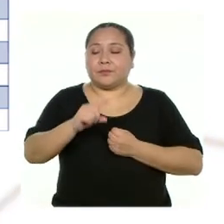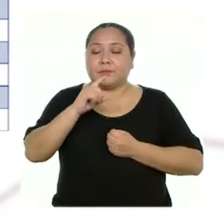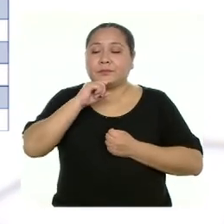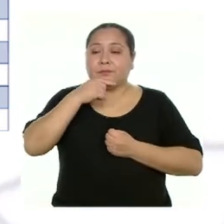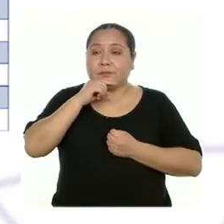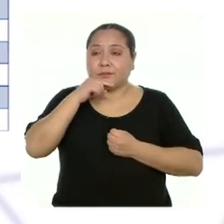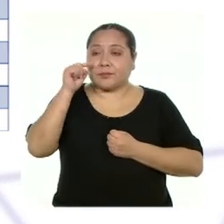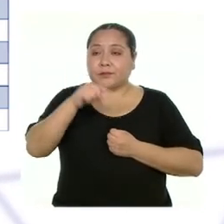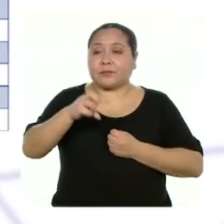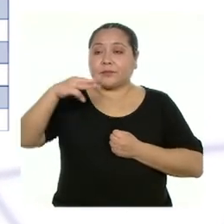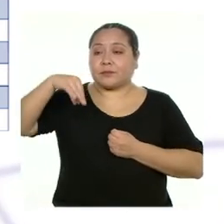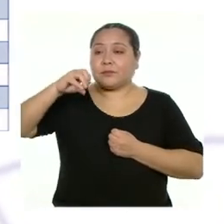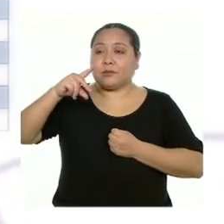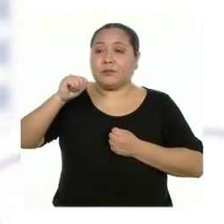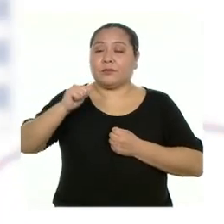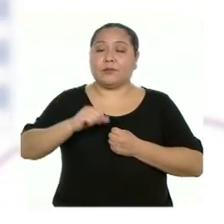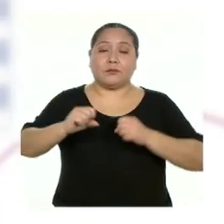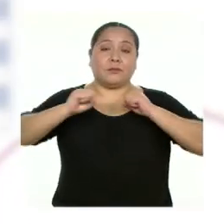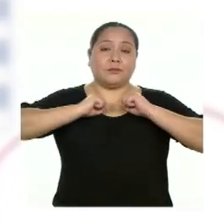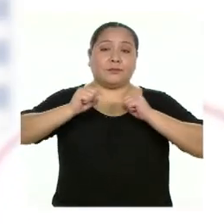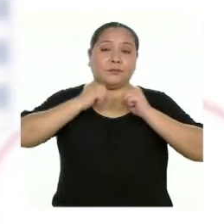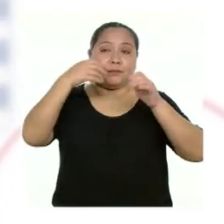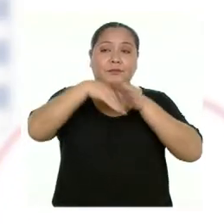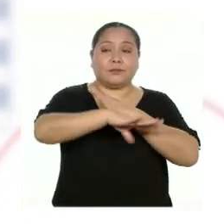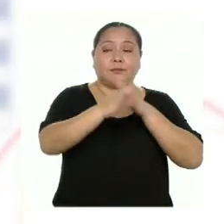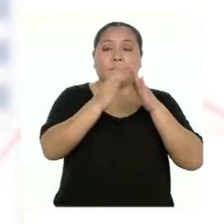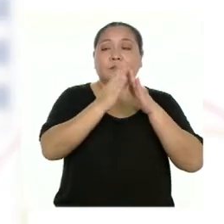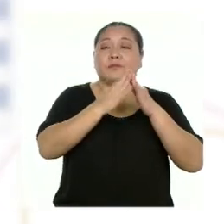femenino, la moda es hacer ejercicios en casa.